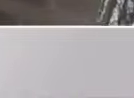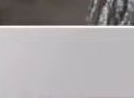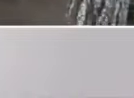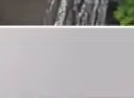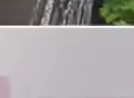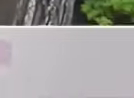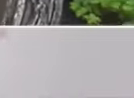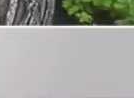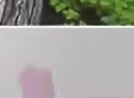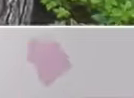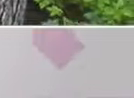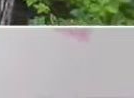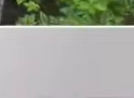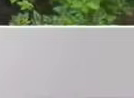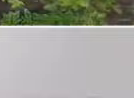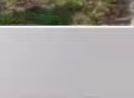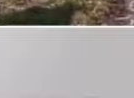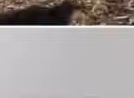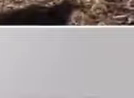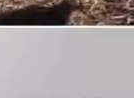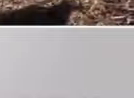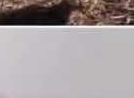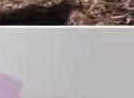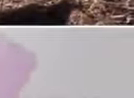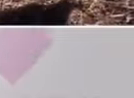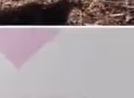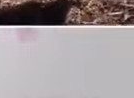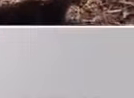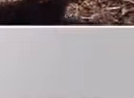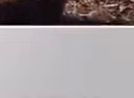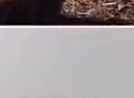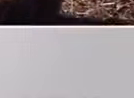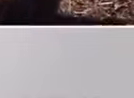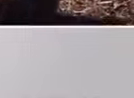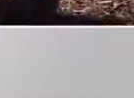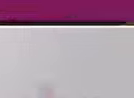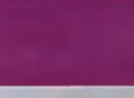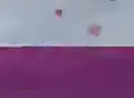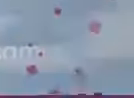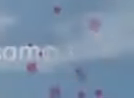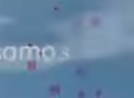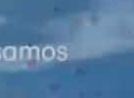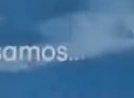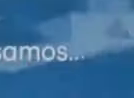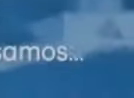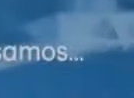Descubre qué hacer para salvar el medio ambiente en Acción Ambiental.